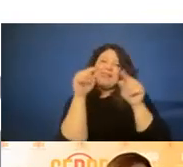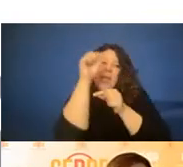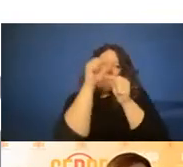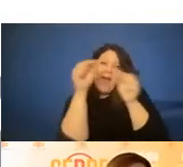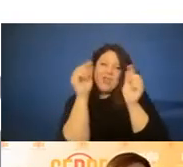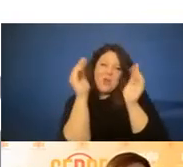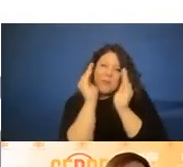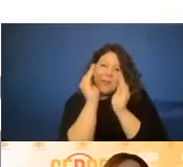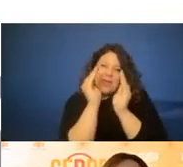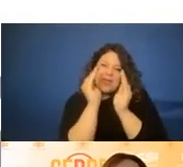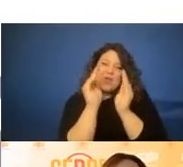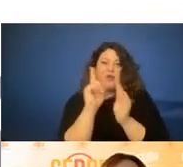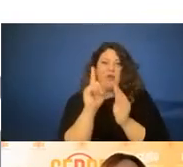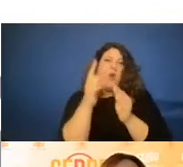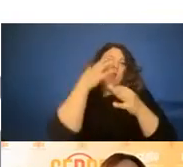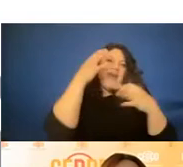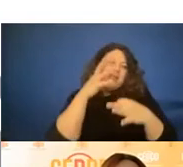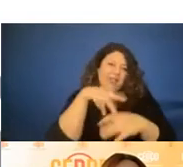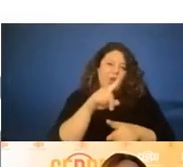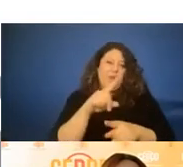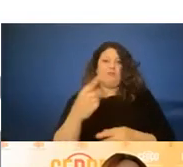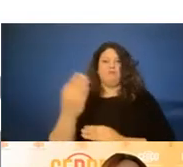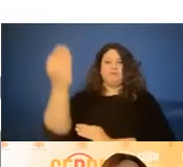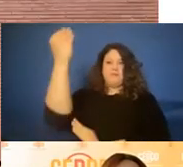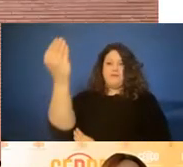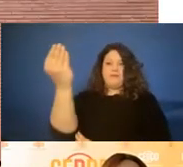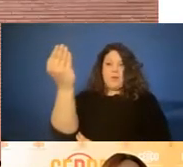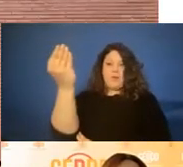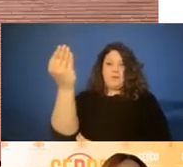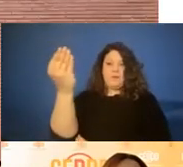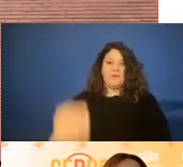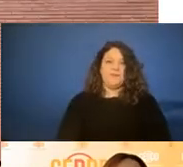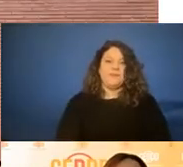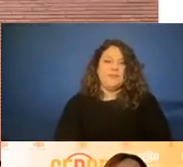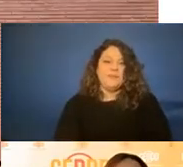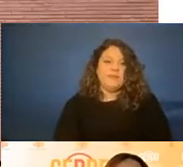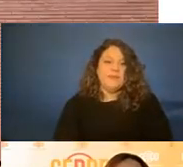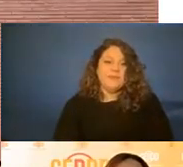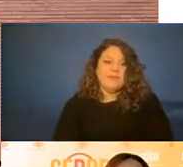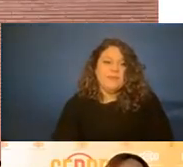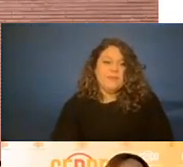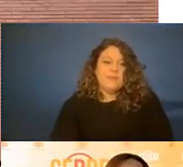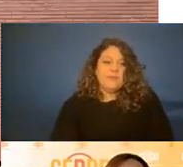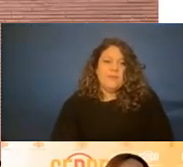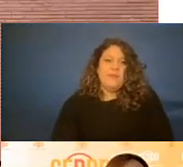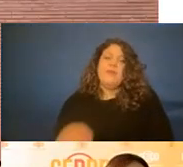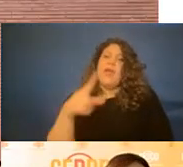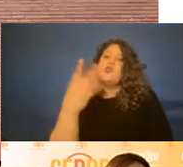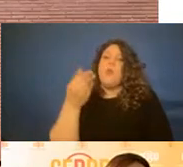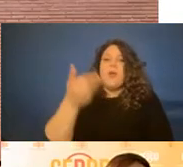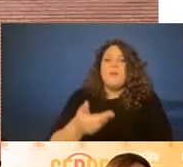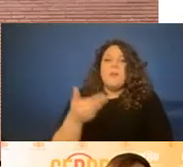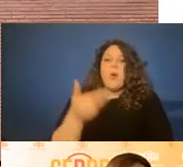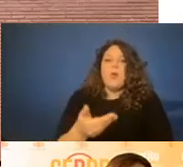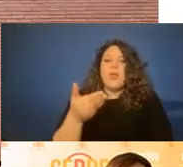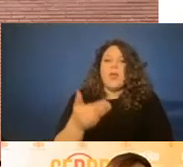que, bueno, que no son tan realistas. Entonces, esto sí que es muy importante y es lo